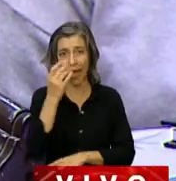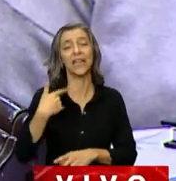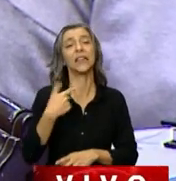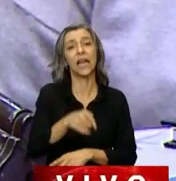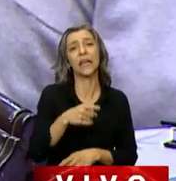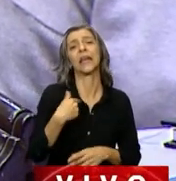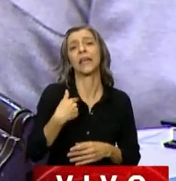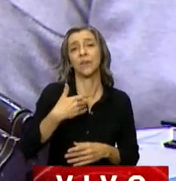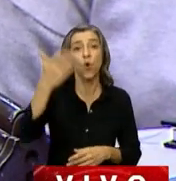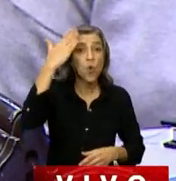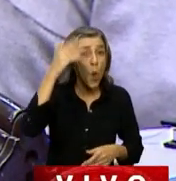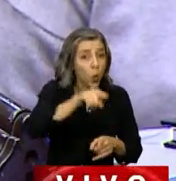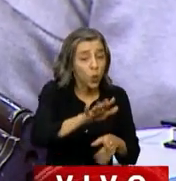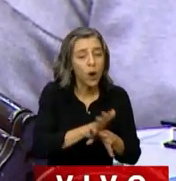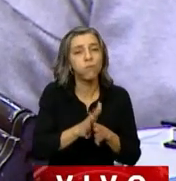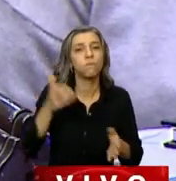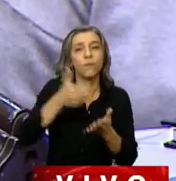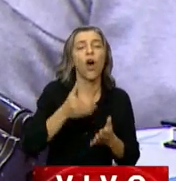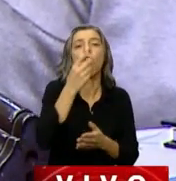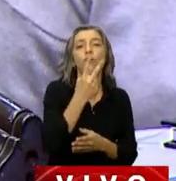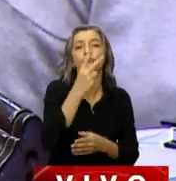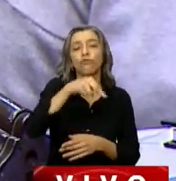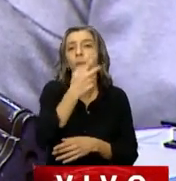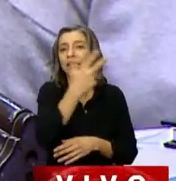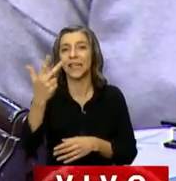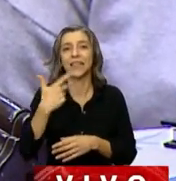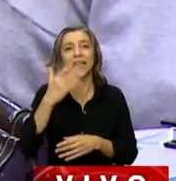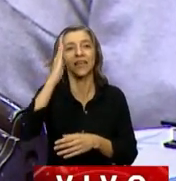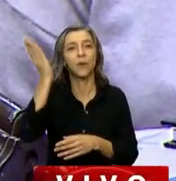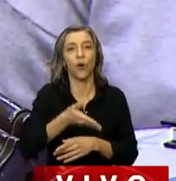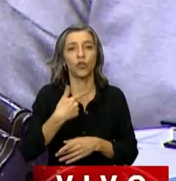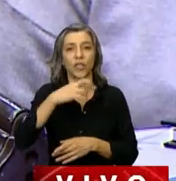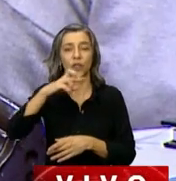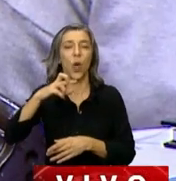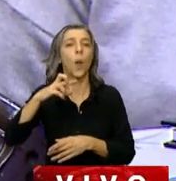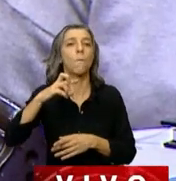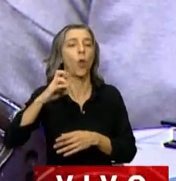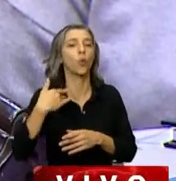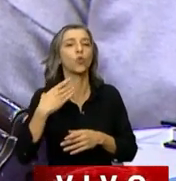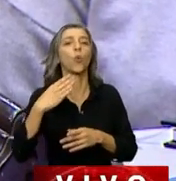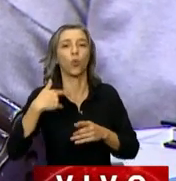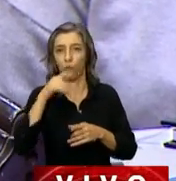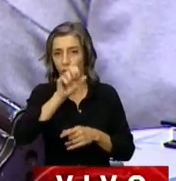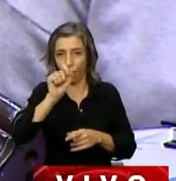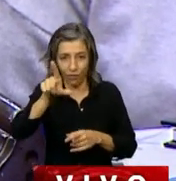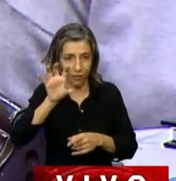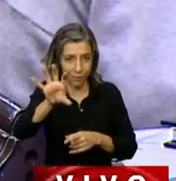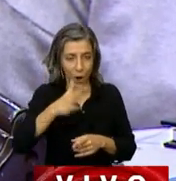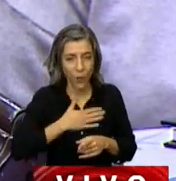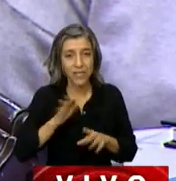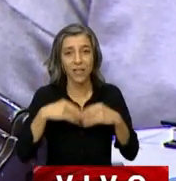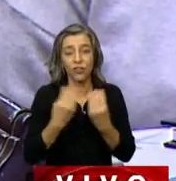industria cultural aportó el 2,33% del Producto Bruto Geográfico de San Juan, empleando a más de